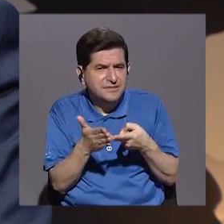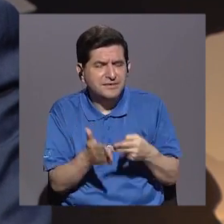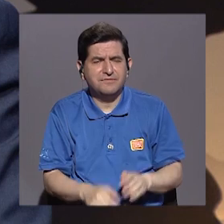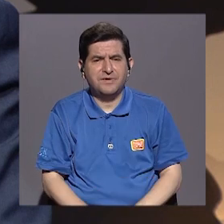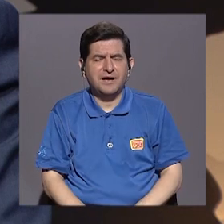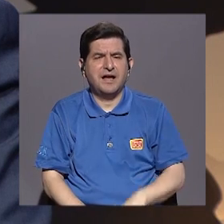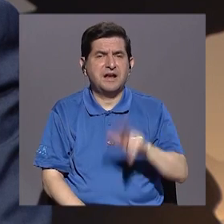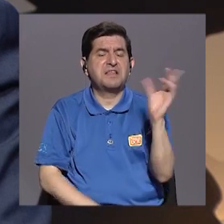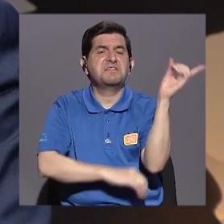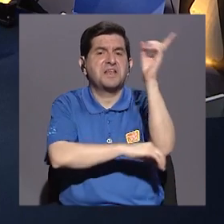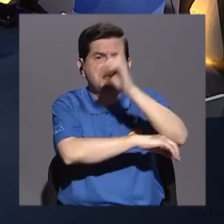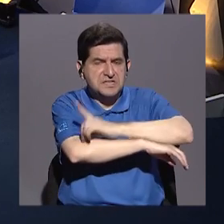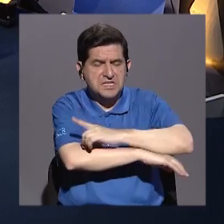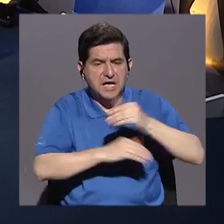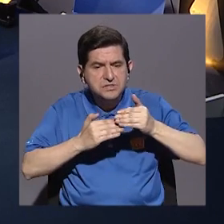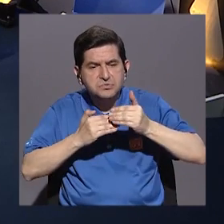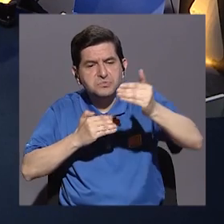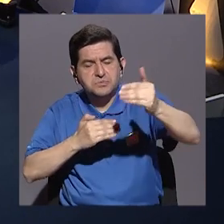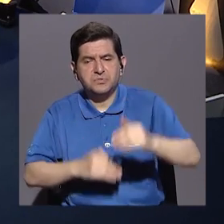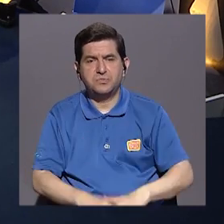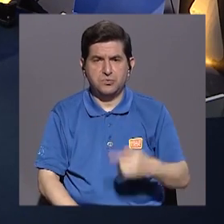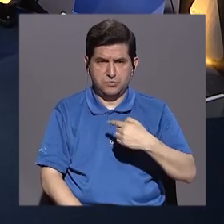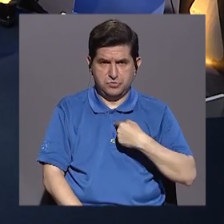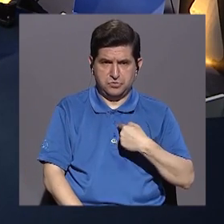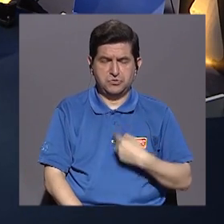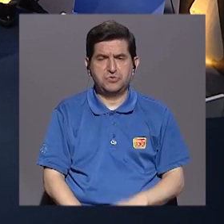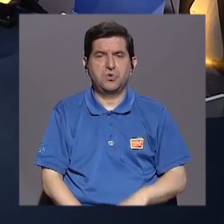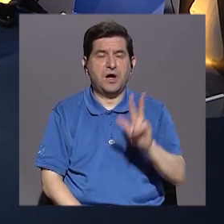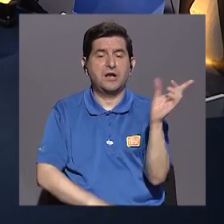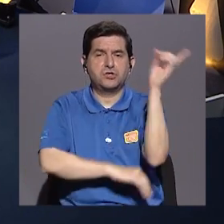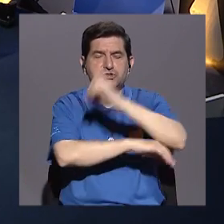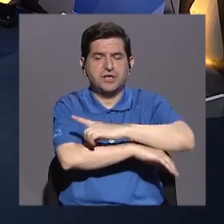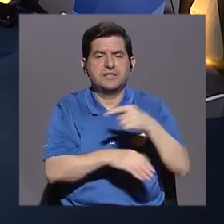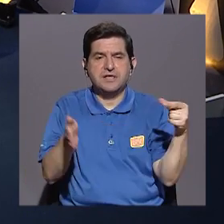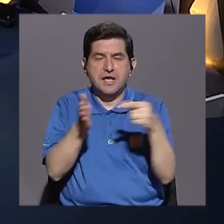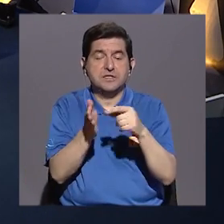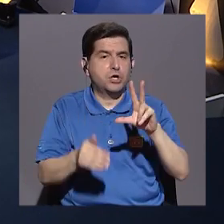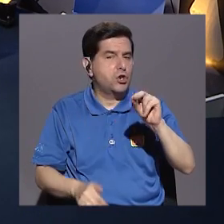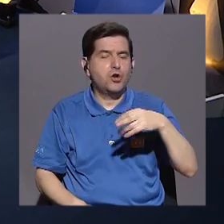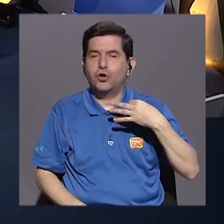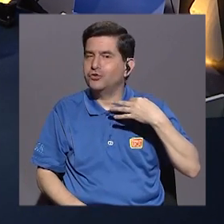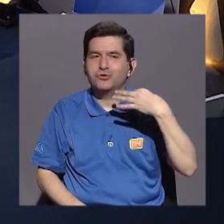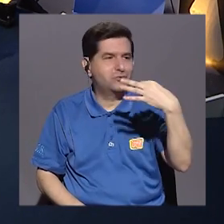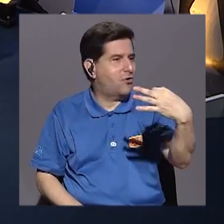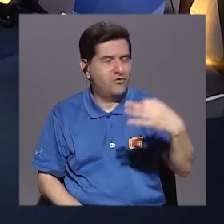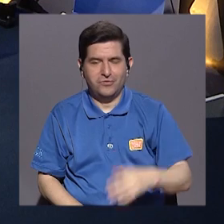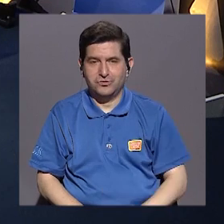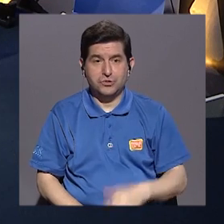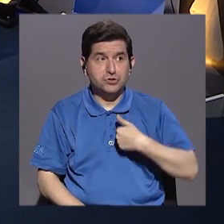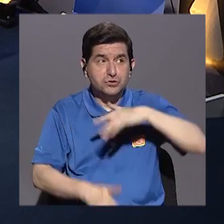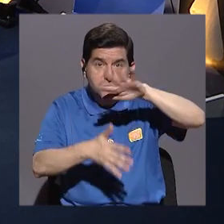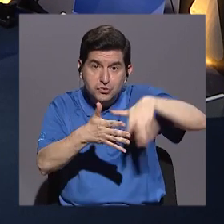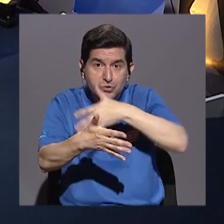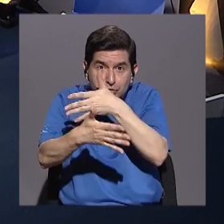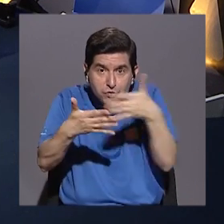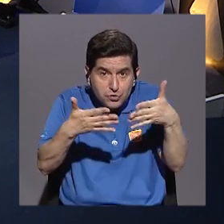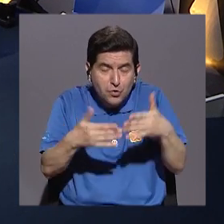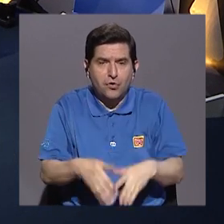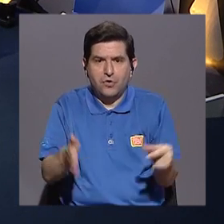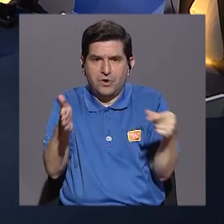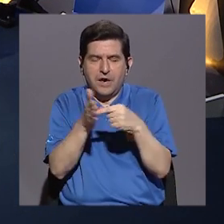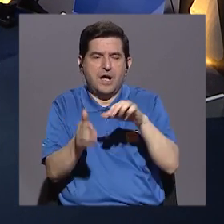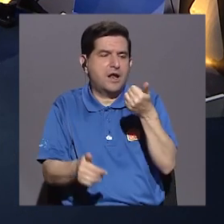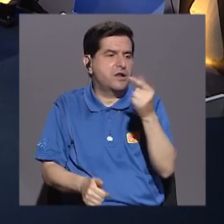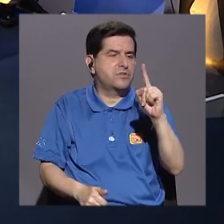recorrido para tres días entonces hasta tengo que cargarlo cada tres días y no todos los días y si lo agendó de tal forma que se